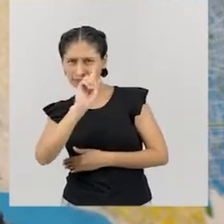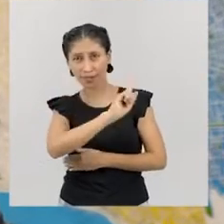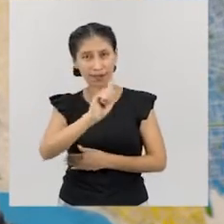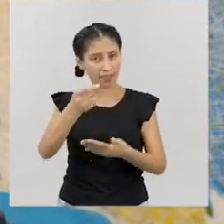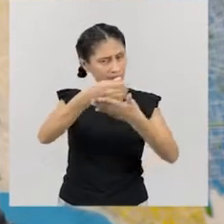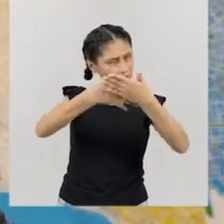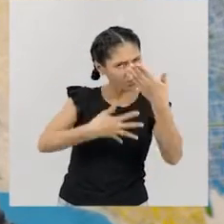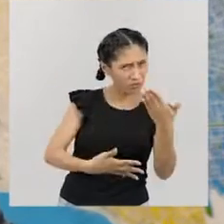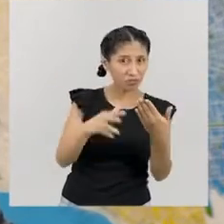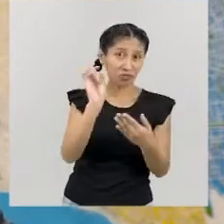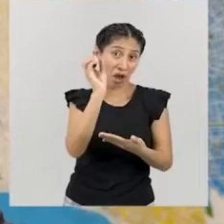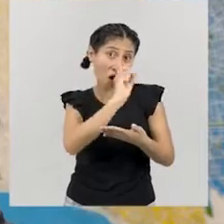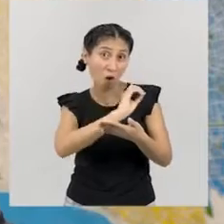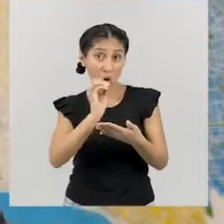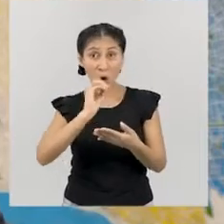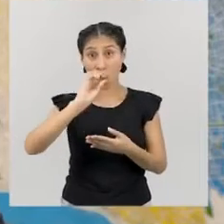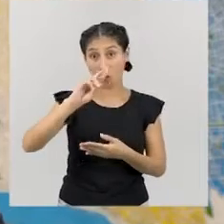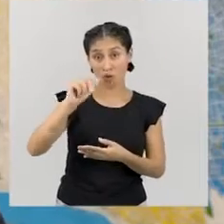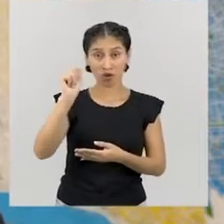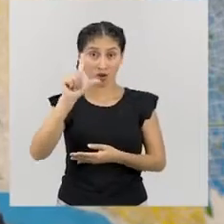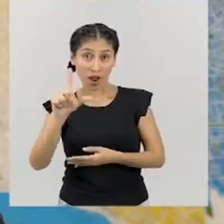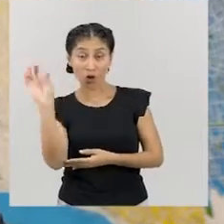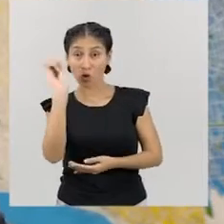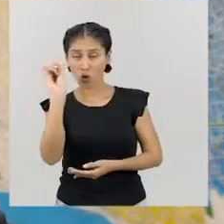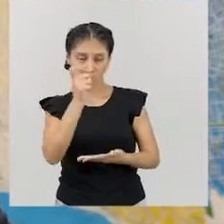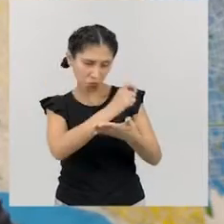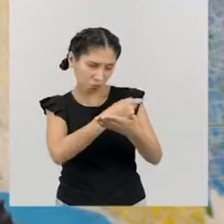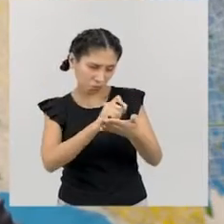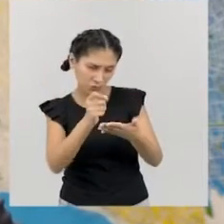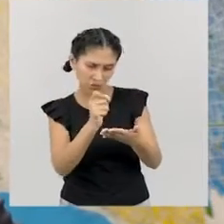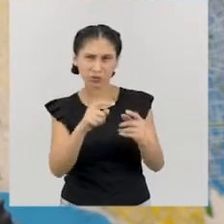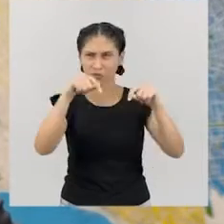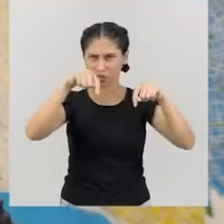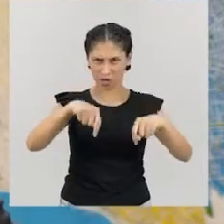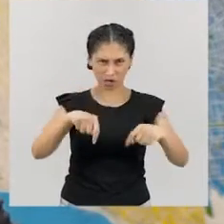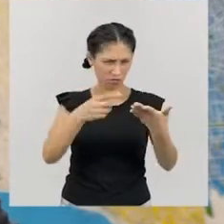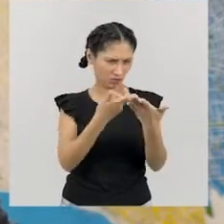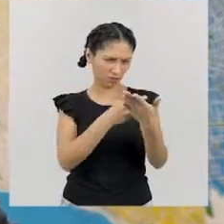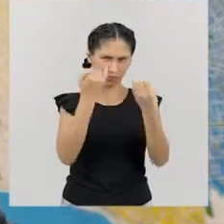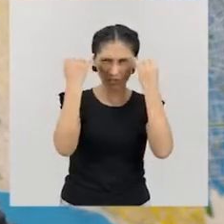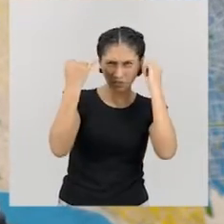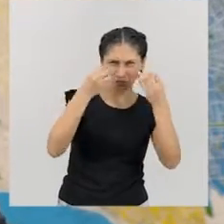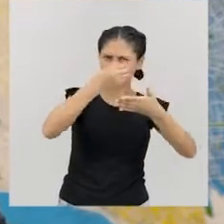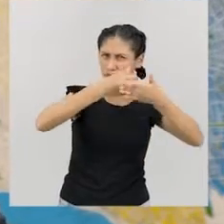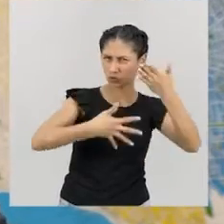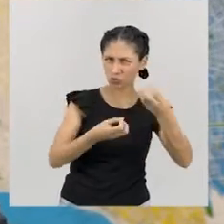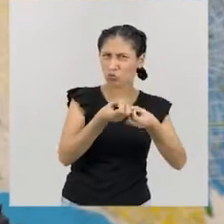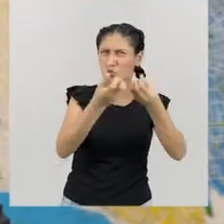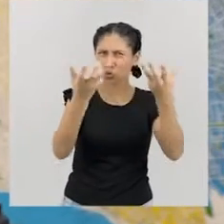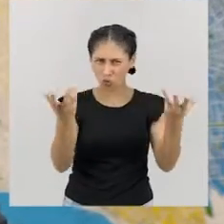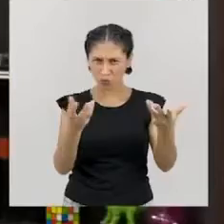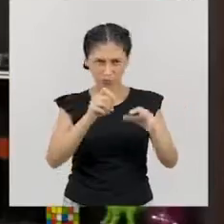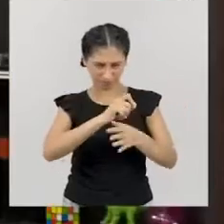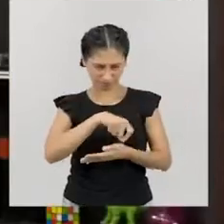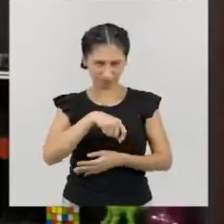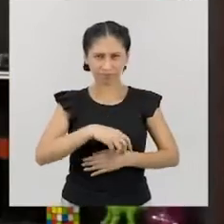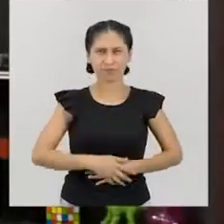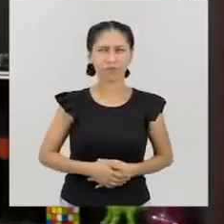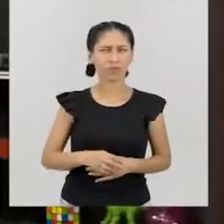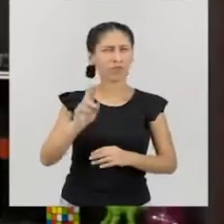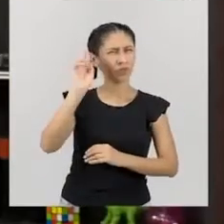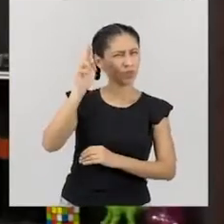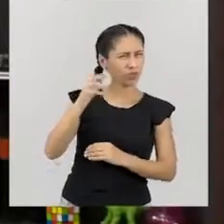o escrito. En otras palabras, hoy vamos a desarrollar las características y propiedades en las ideas de los textos.